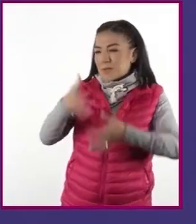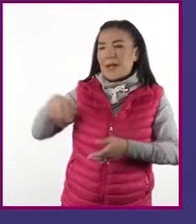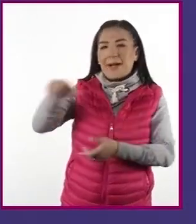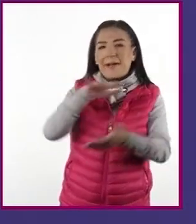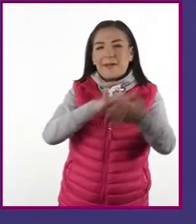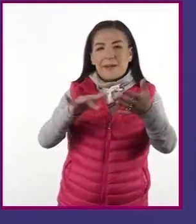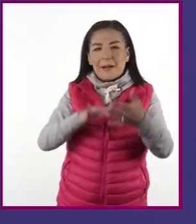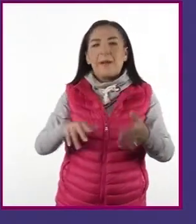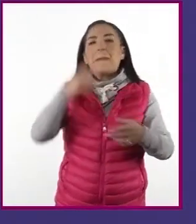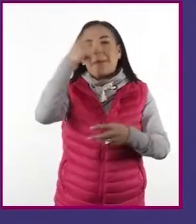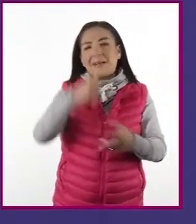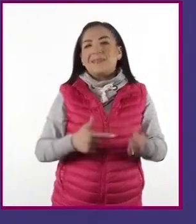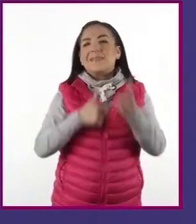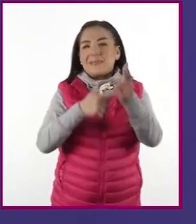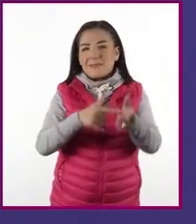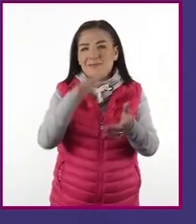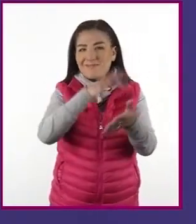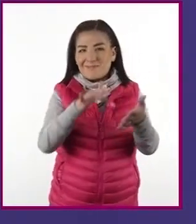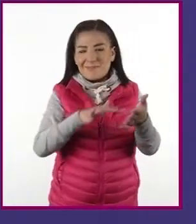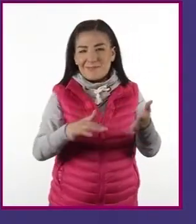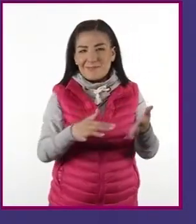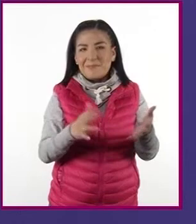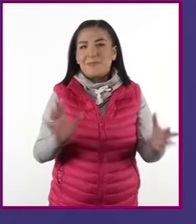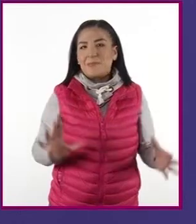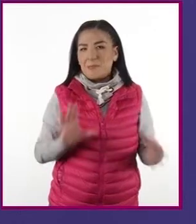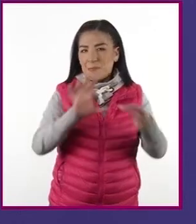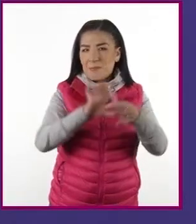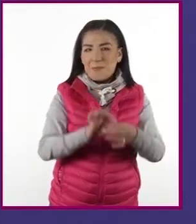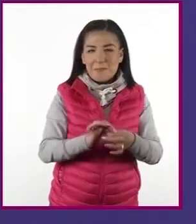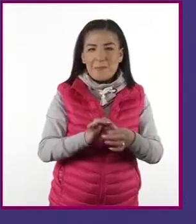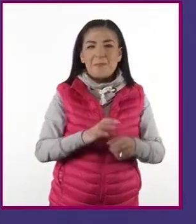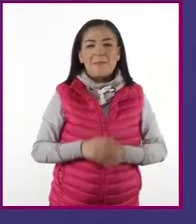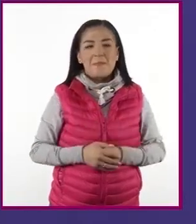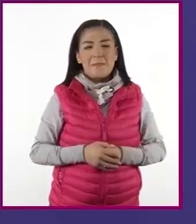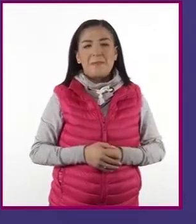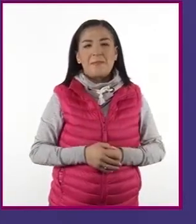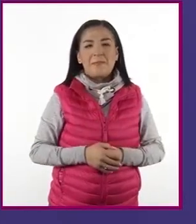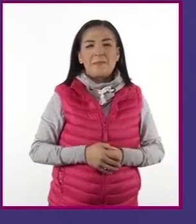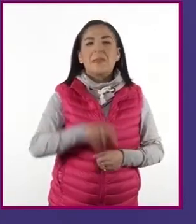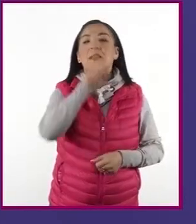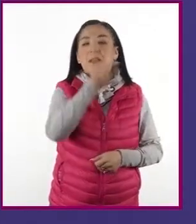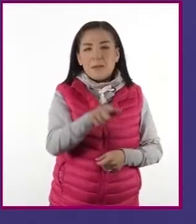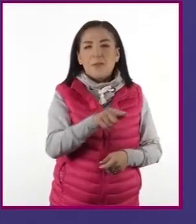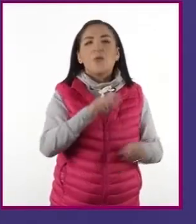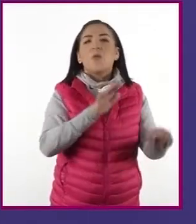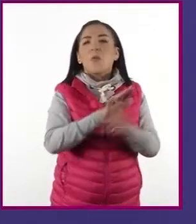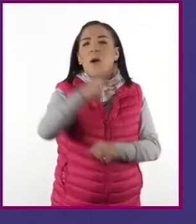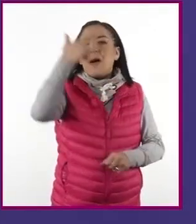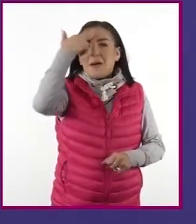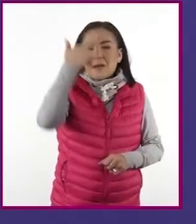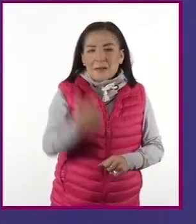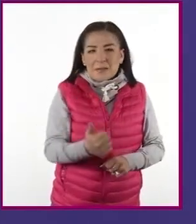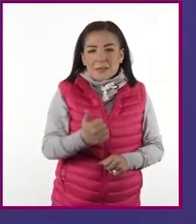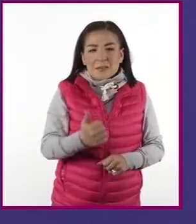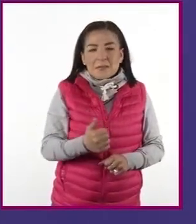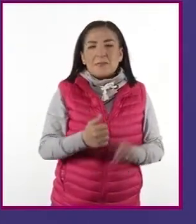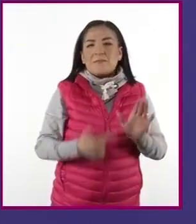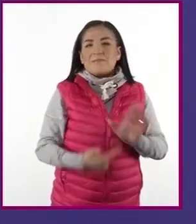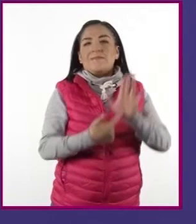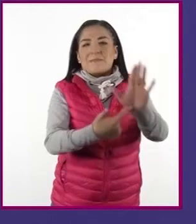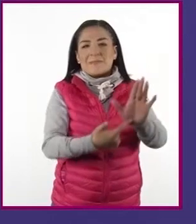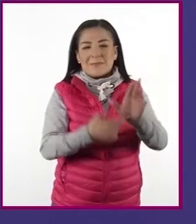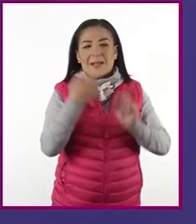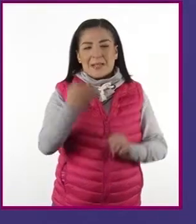obra completa. Recuperen las principales razones que expone el prólogo y